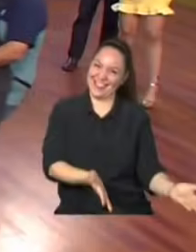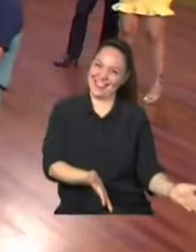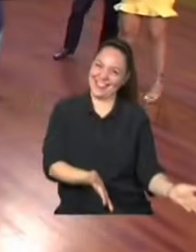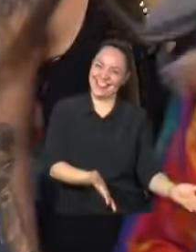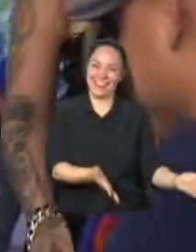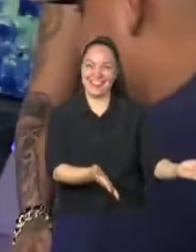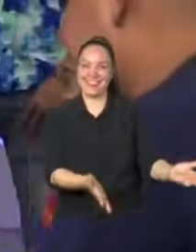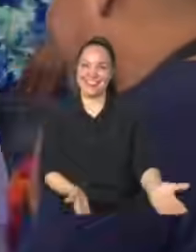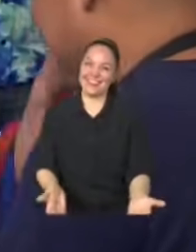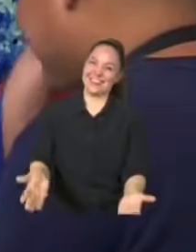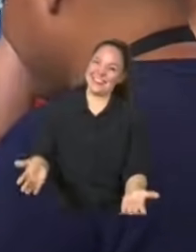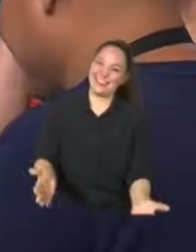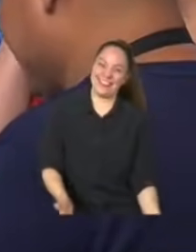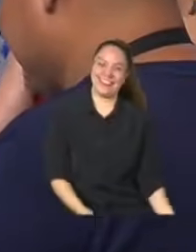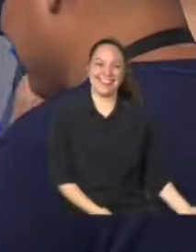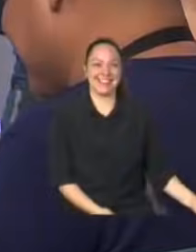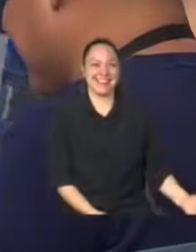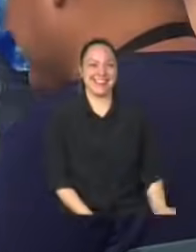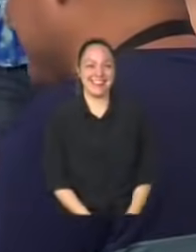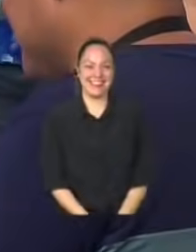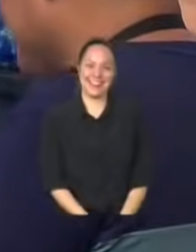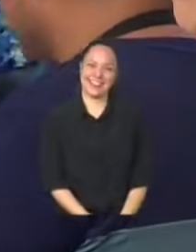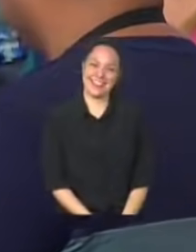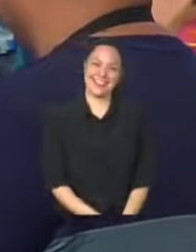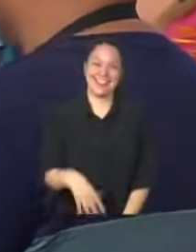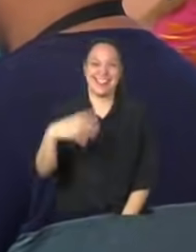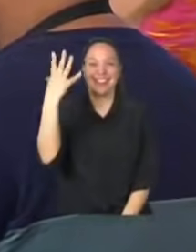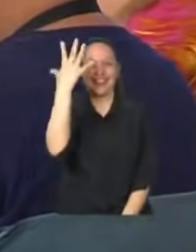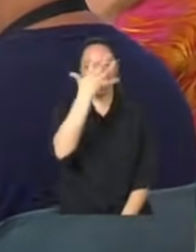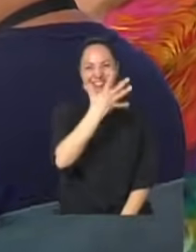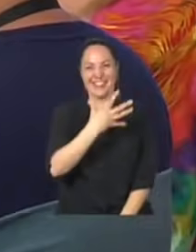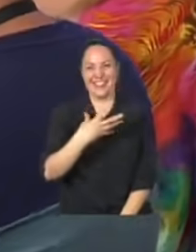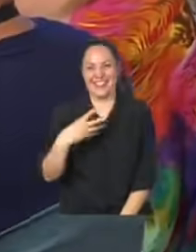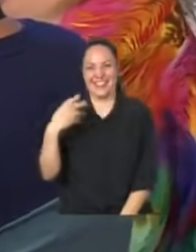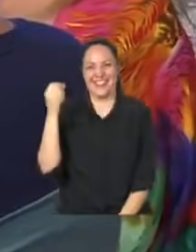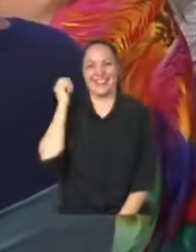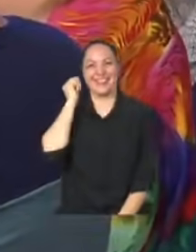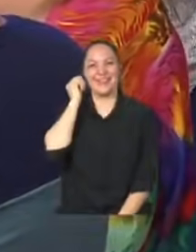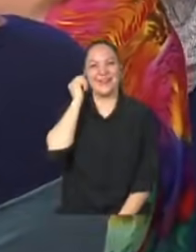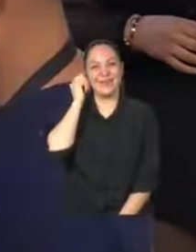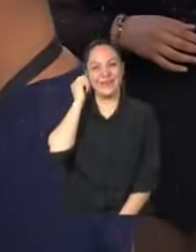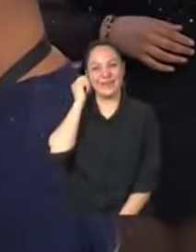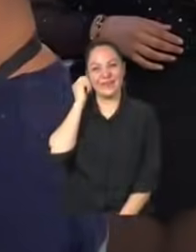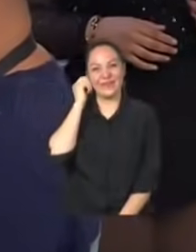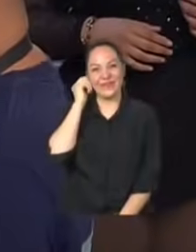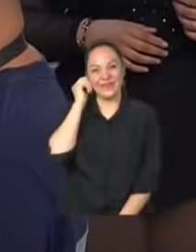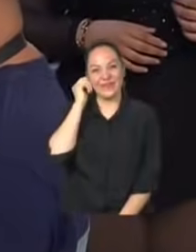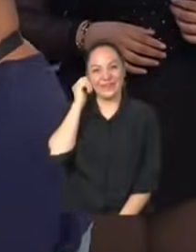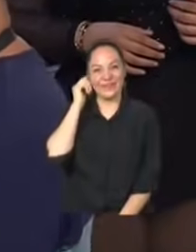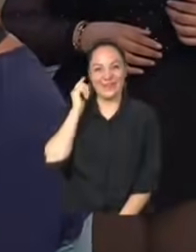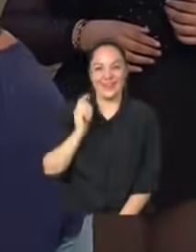Ay, pero. Ay, qué lindo. A ver, ayúdenme por favor con esto.